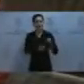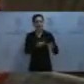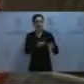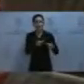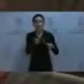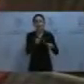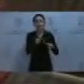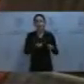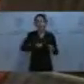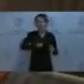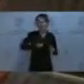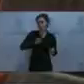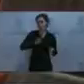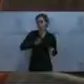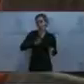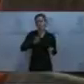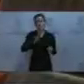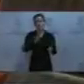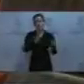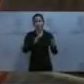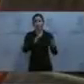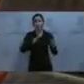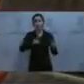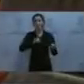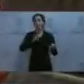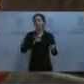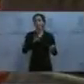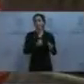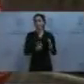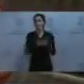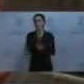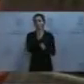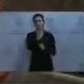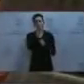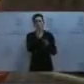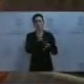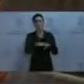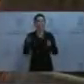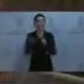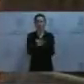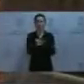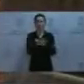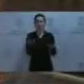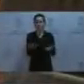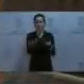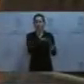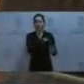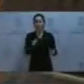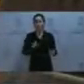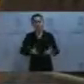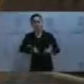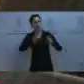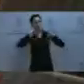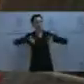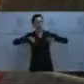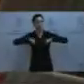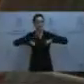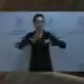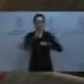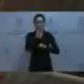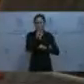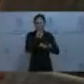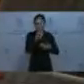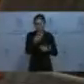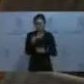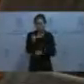la teleasistencia, a los centros de día o a otras actividades de prevención y promoción de la autonomía. En cuanto al apoyo